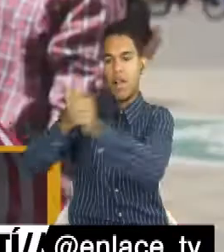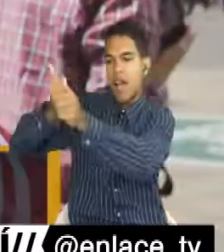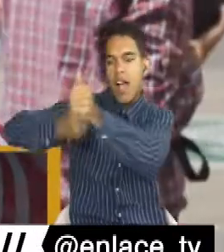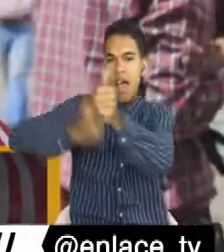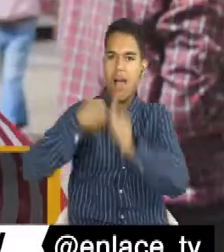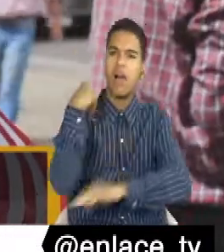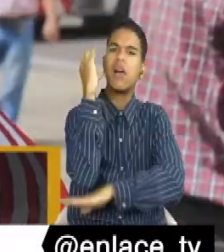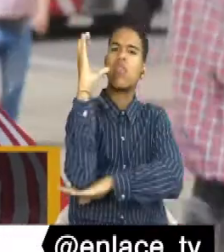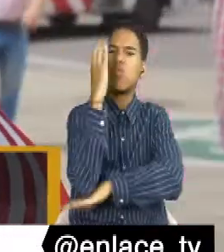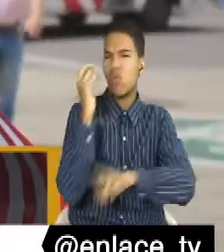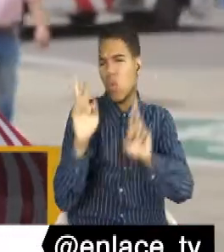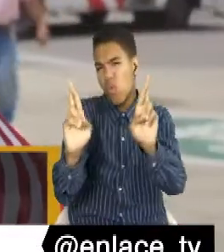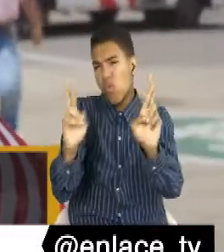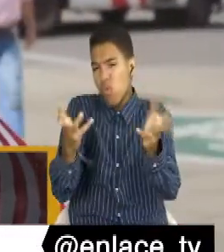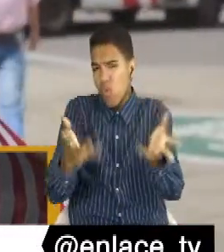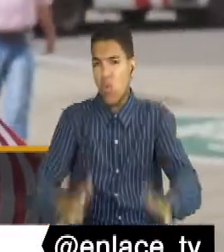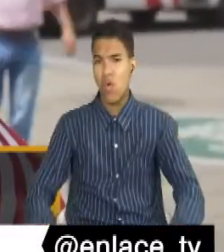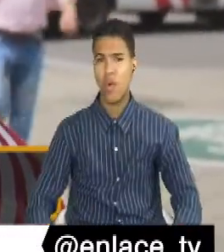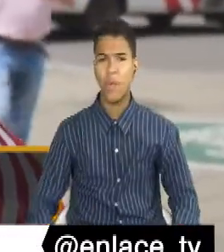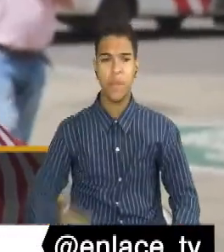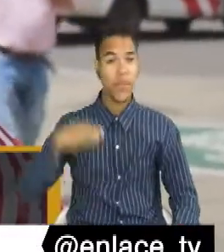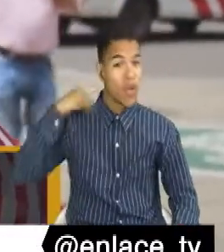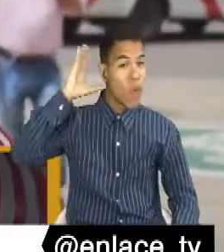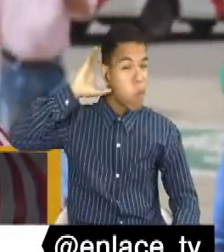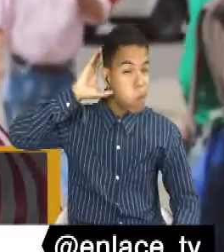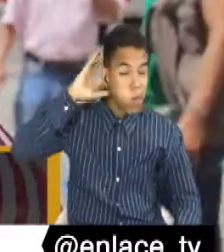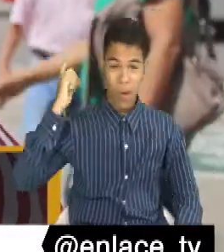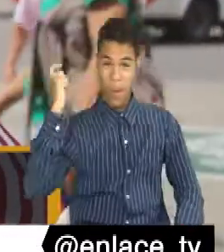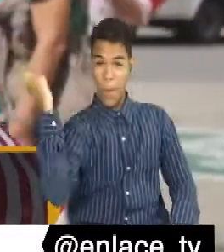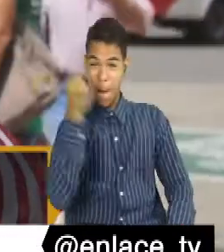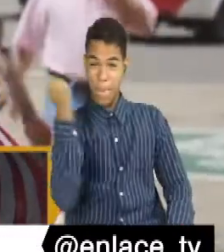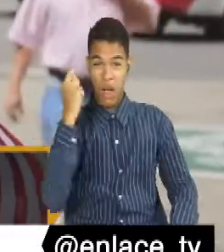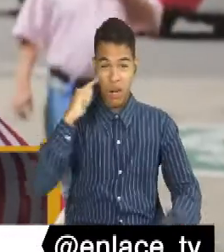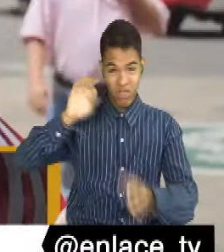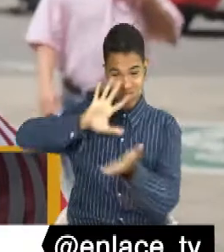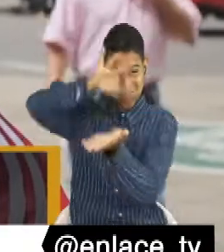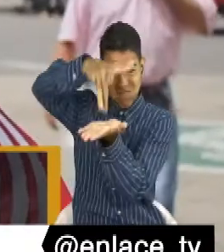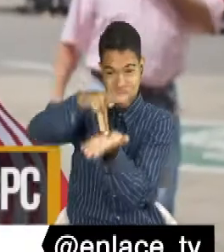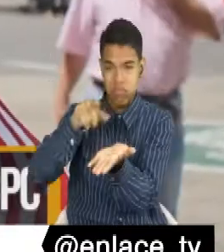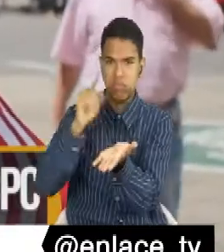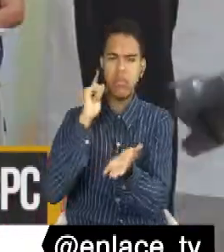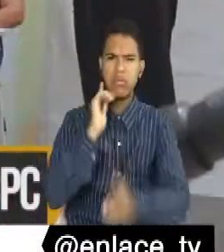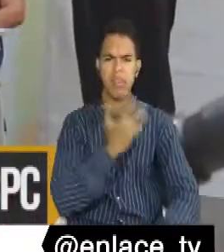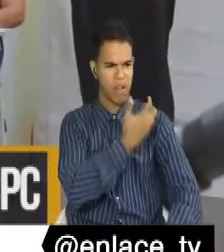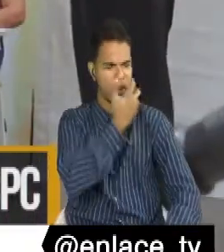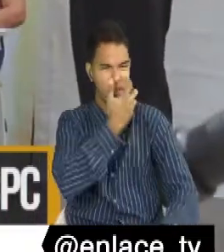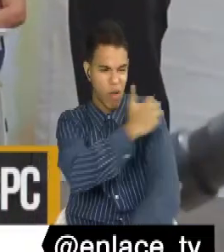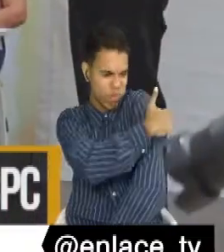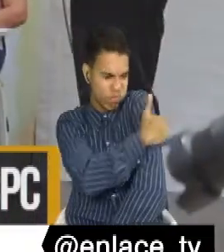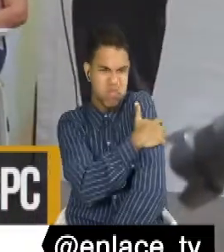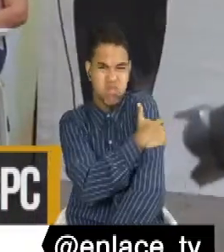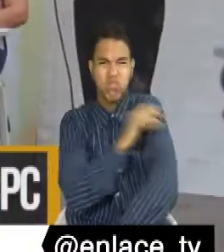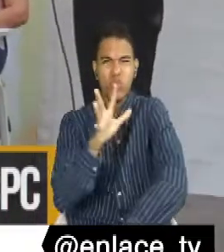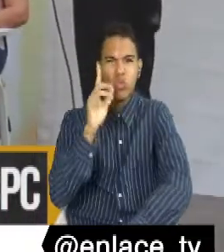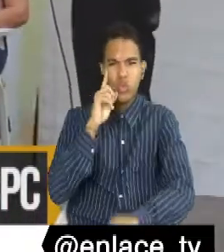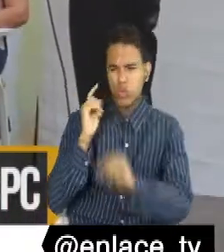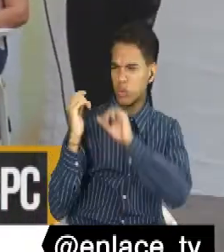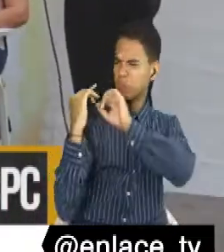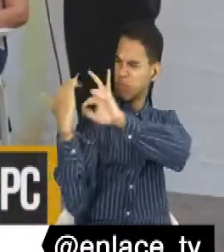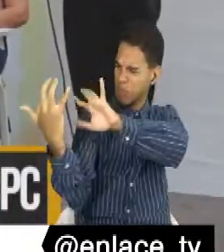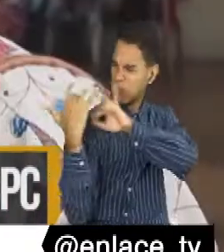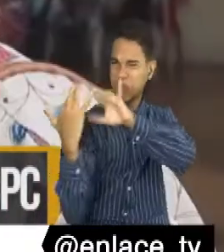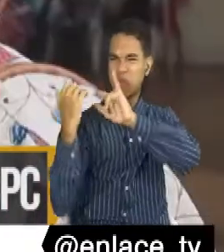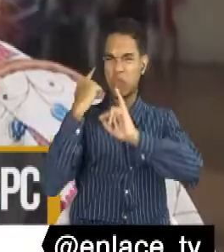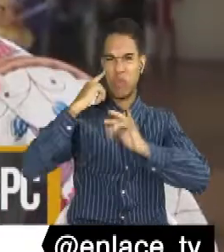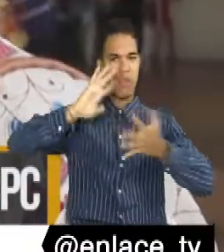entregando las armas en el Meta, ¿no? La FARC, que está terminando ya con este conflicto armado que hay. Pues yo sé que es un acto